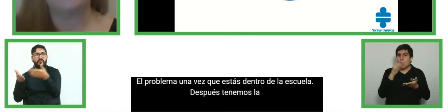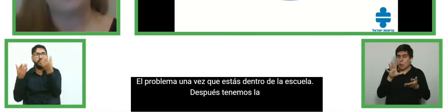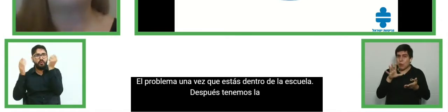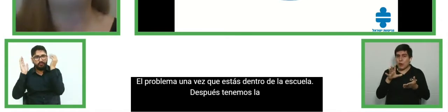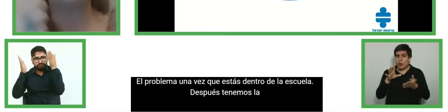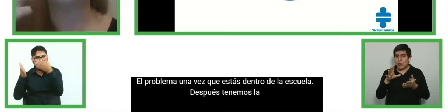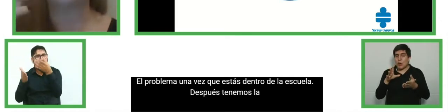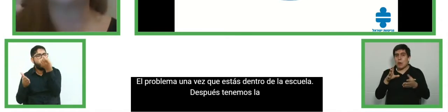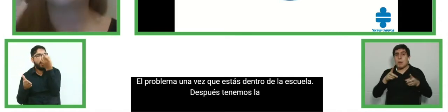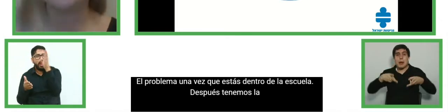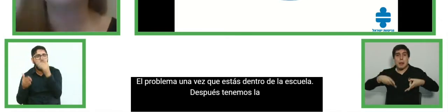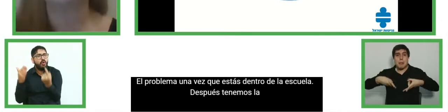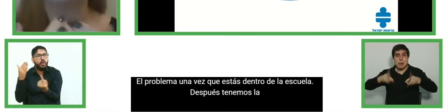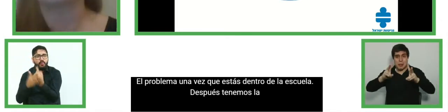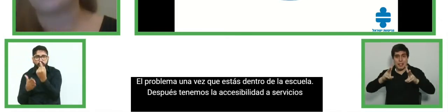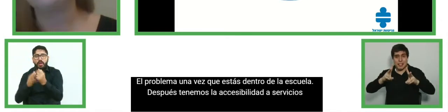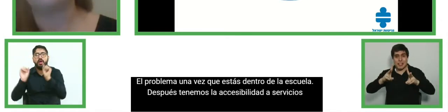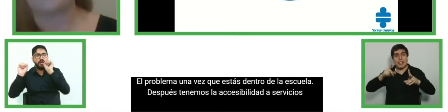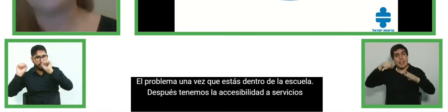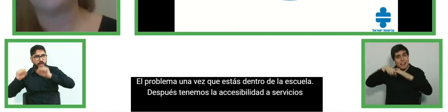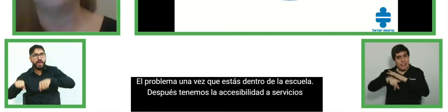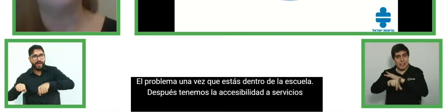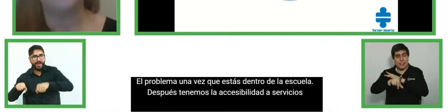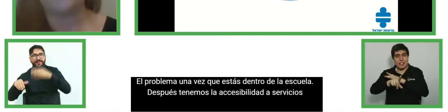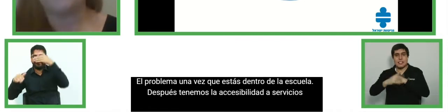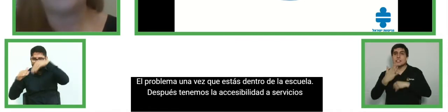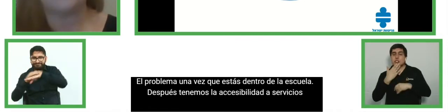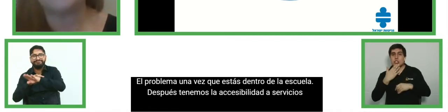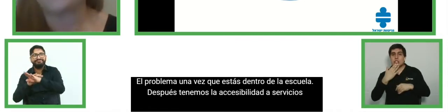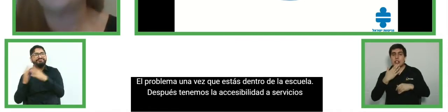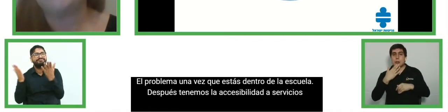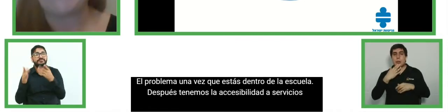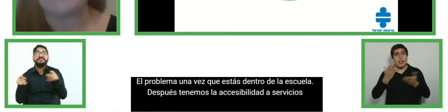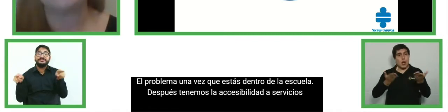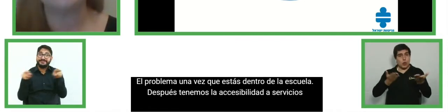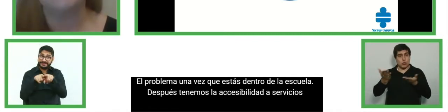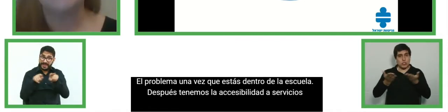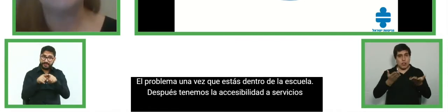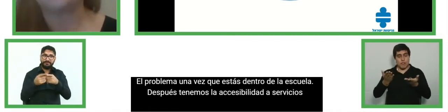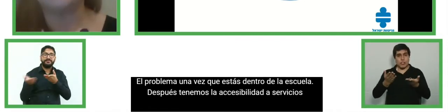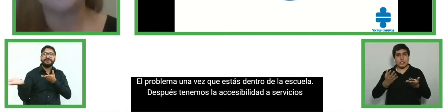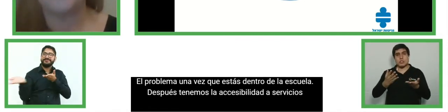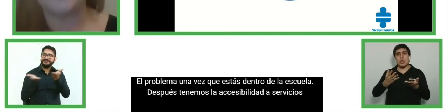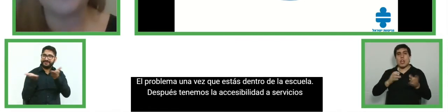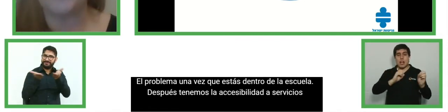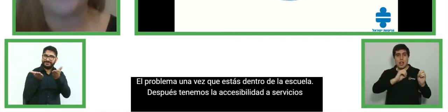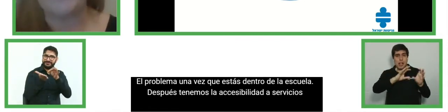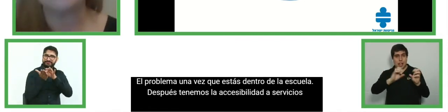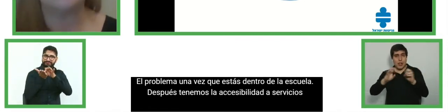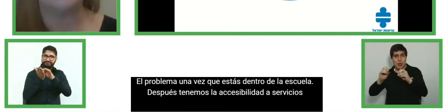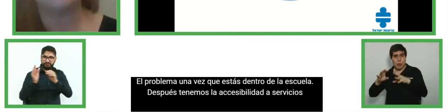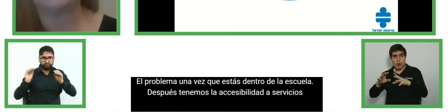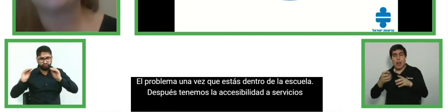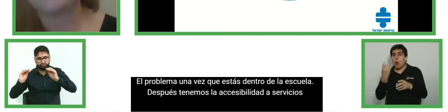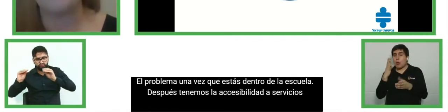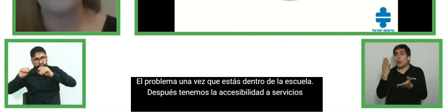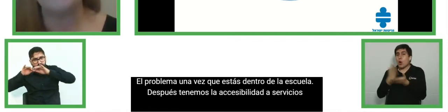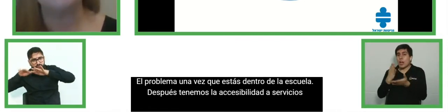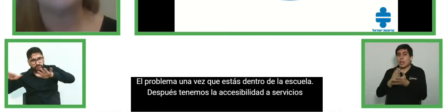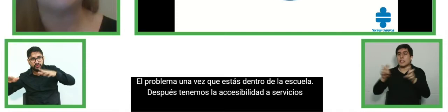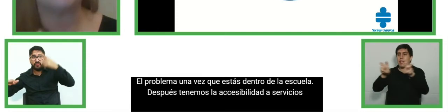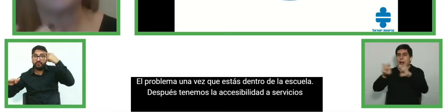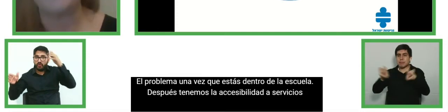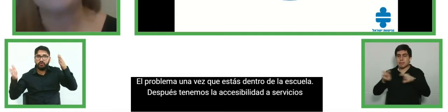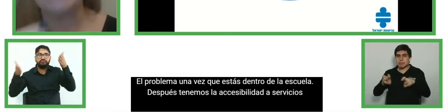sean inclusivos físicamente, sino que los servicios entregados por la escuela, no solo las clases, sino que también